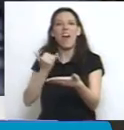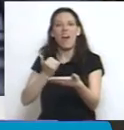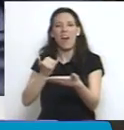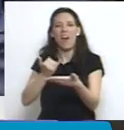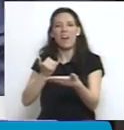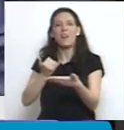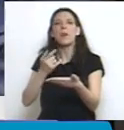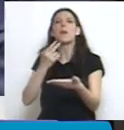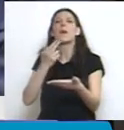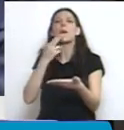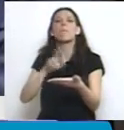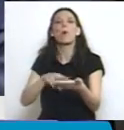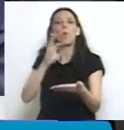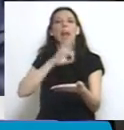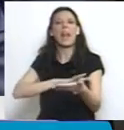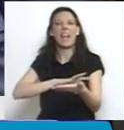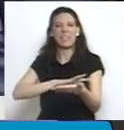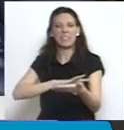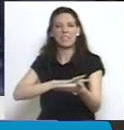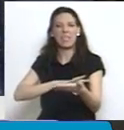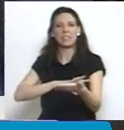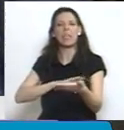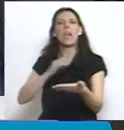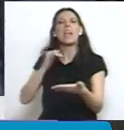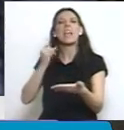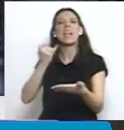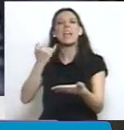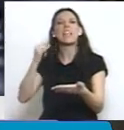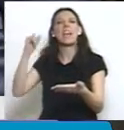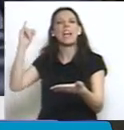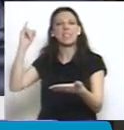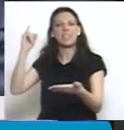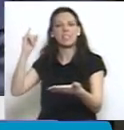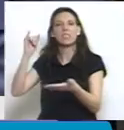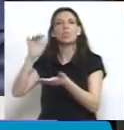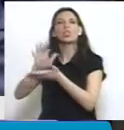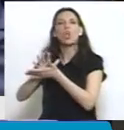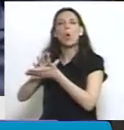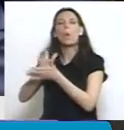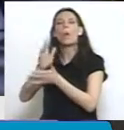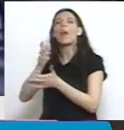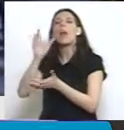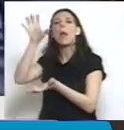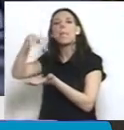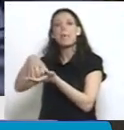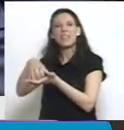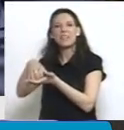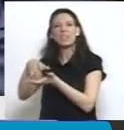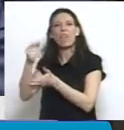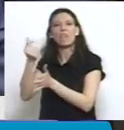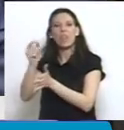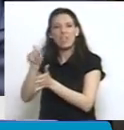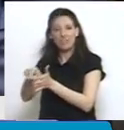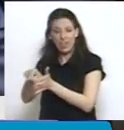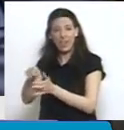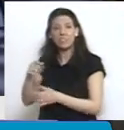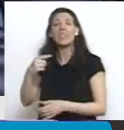impuesto a la ganancia a los intereses de depósito en entidades financieras, que en el 2015 significaron un monto de